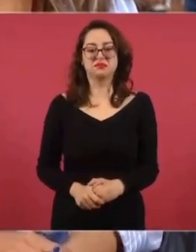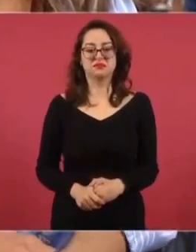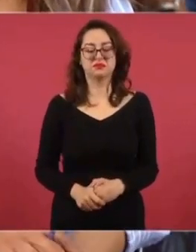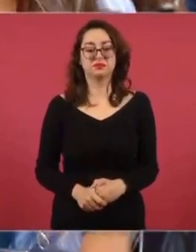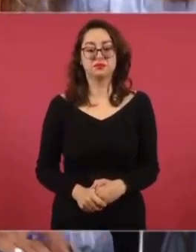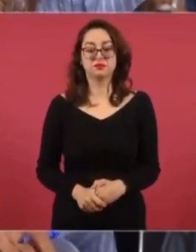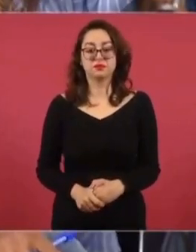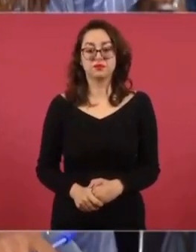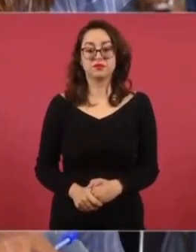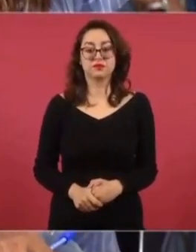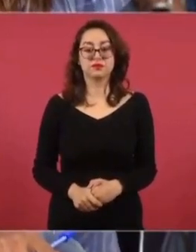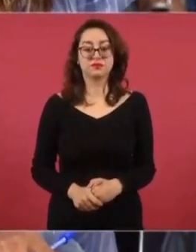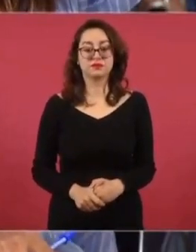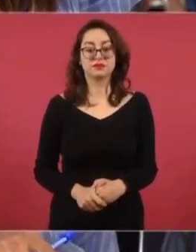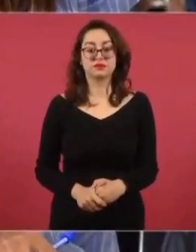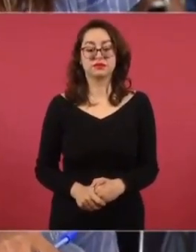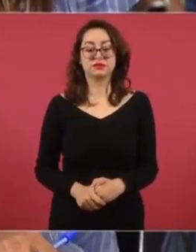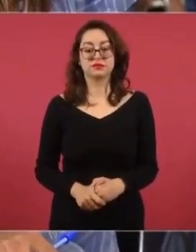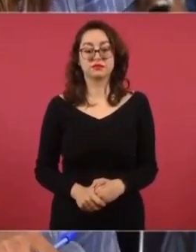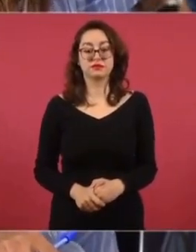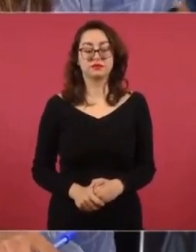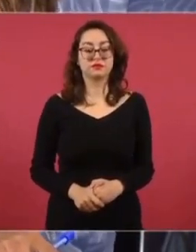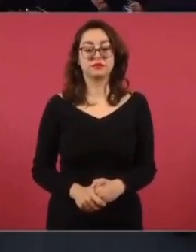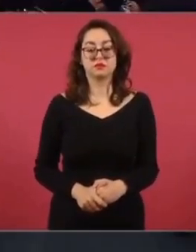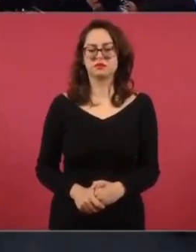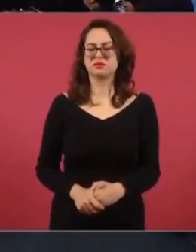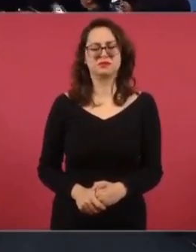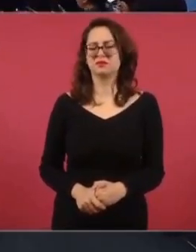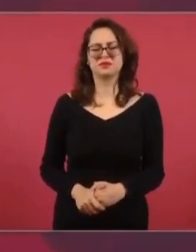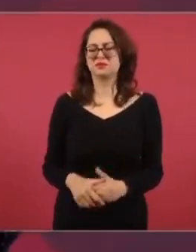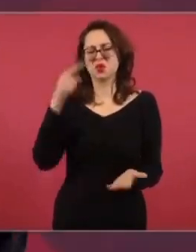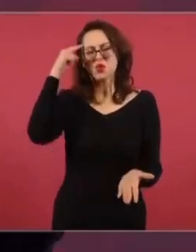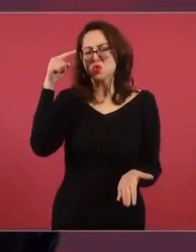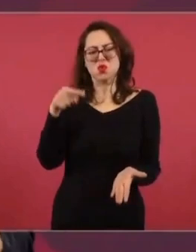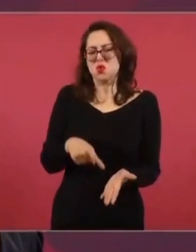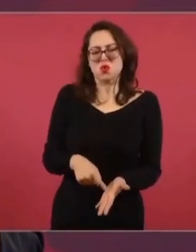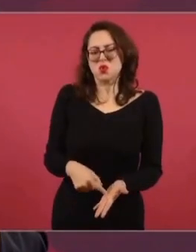de los que participó en esa encuesta deja Morena, deja la 4T, pues. No lo van a hacer, pero además,